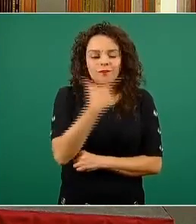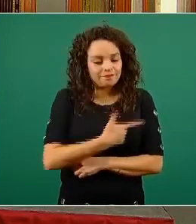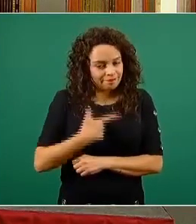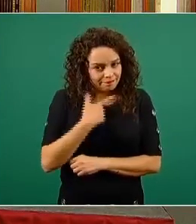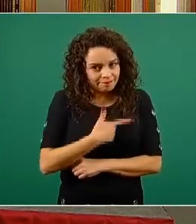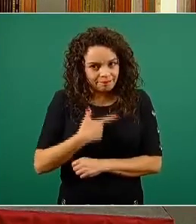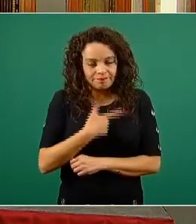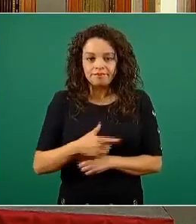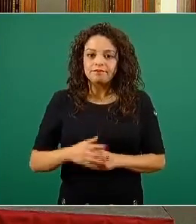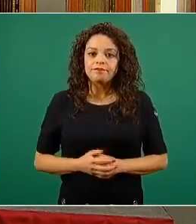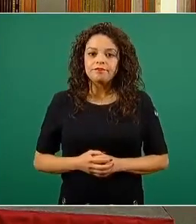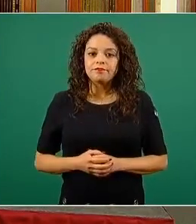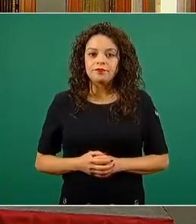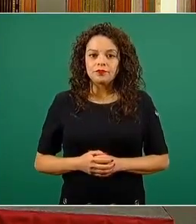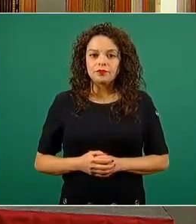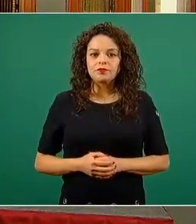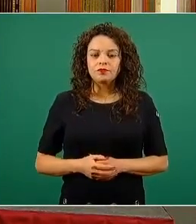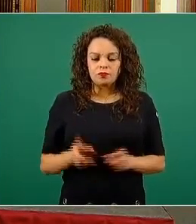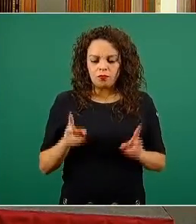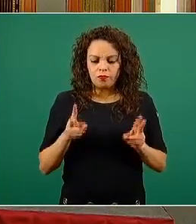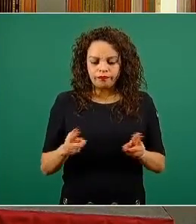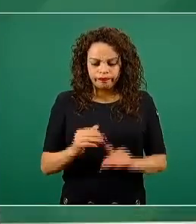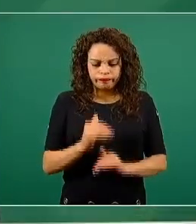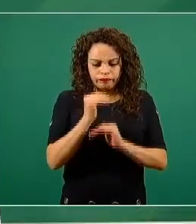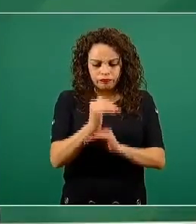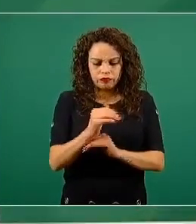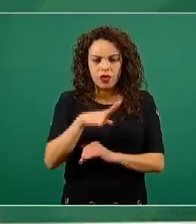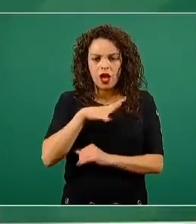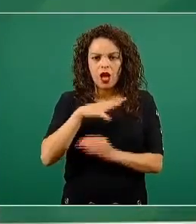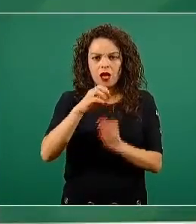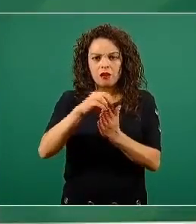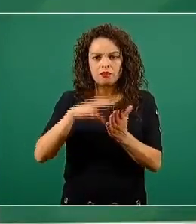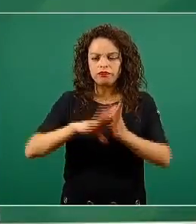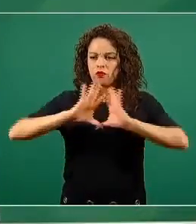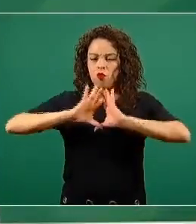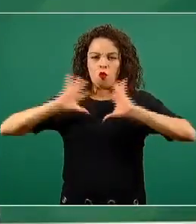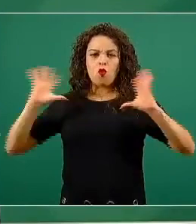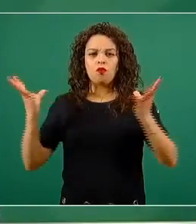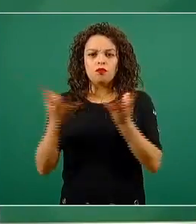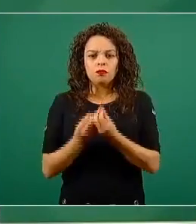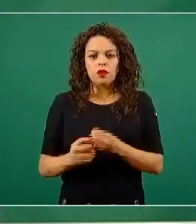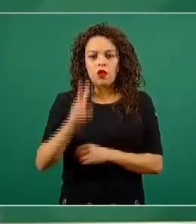corte que tenemos se han registrado un total de